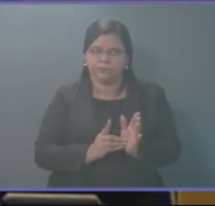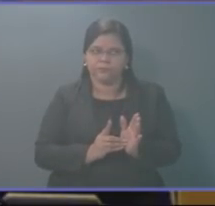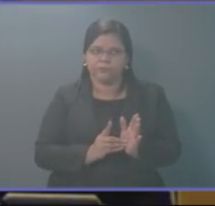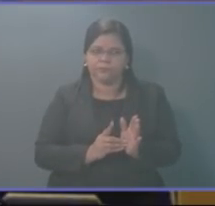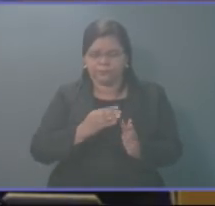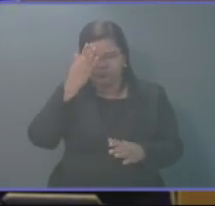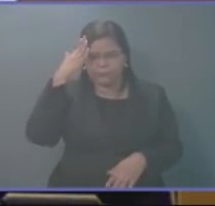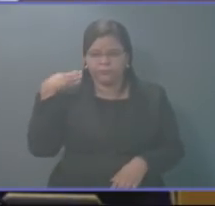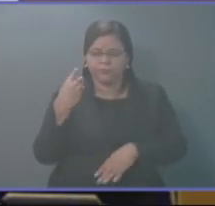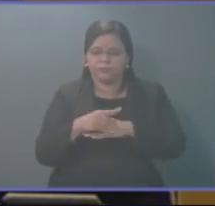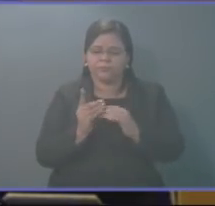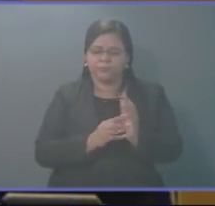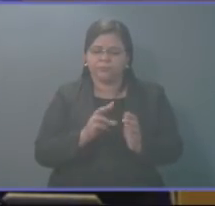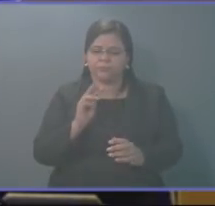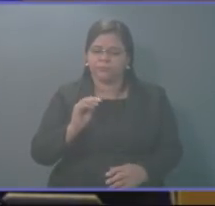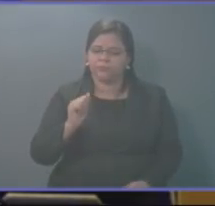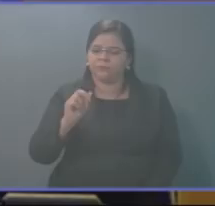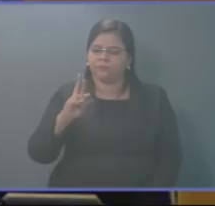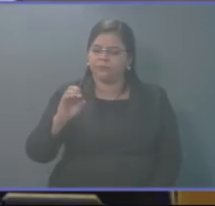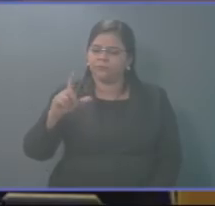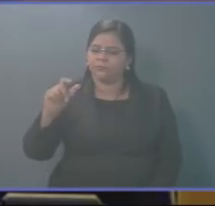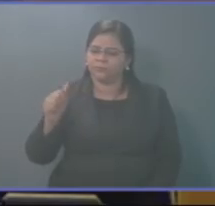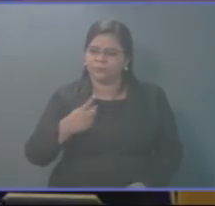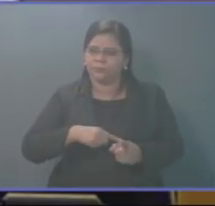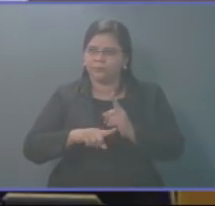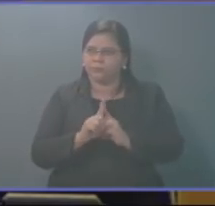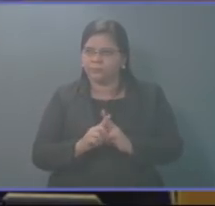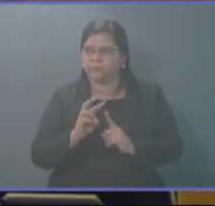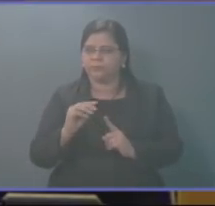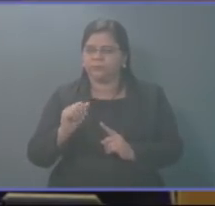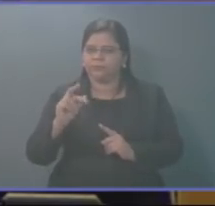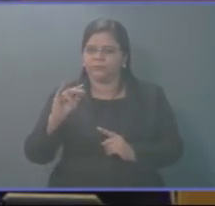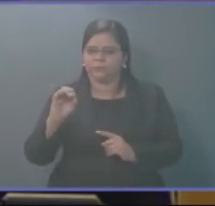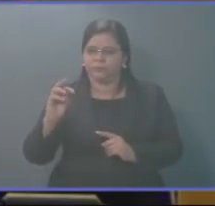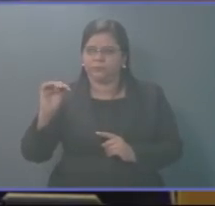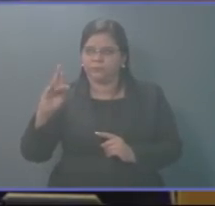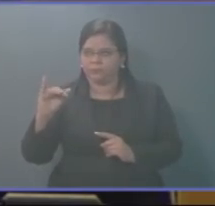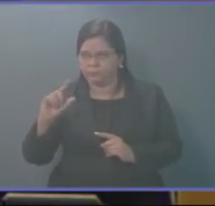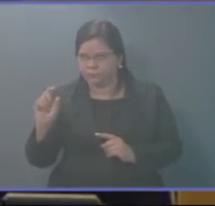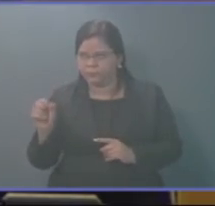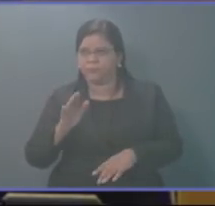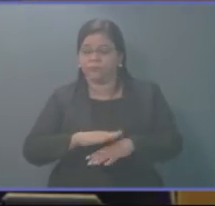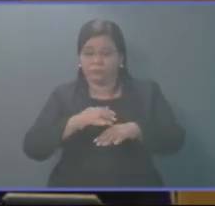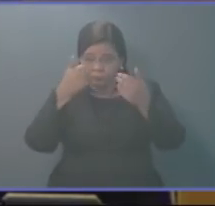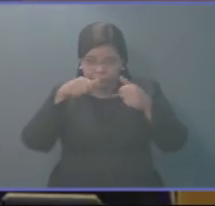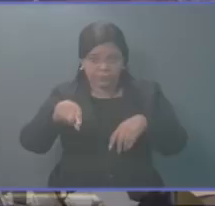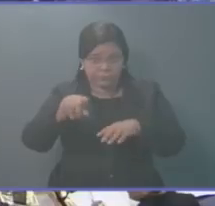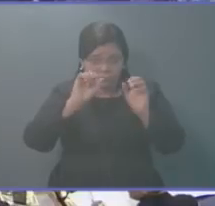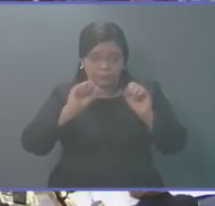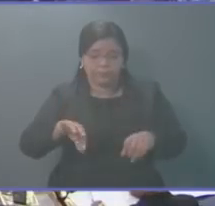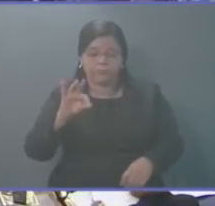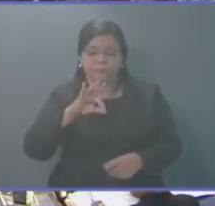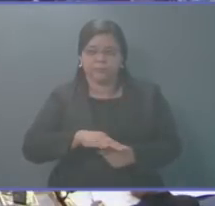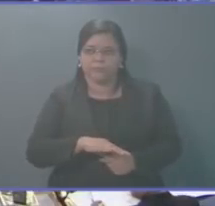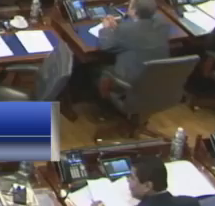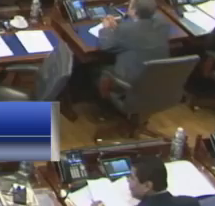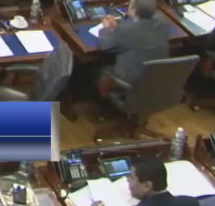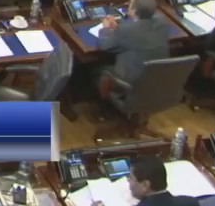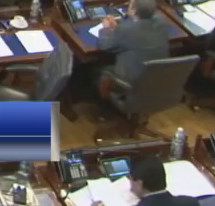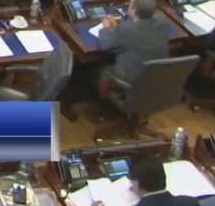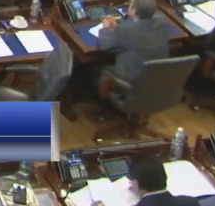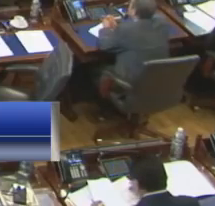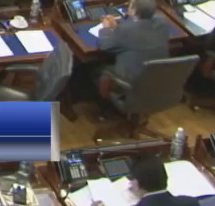a la diputada Marcela Rubio en sustitución del diputado Mario Martínez. Los que estén de acuerdo con el llamamiento, favor votar.